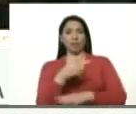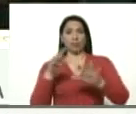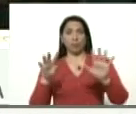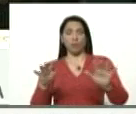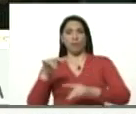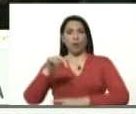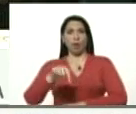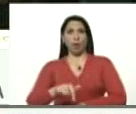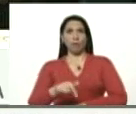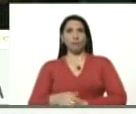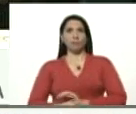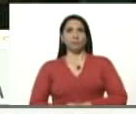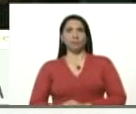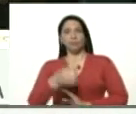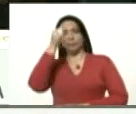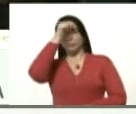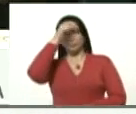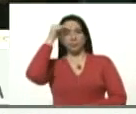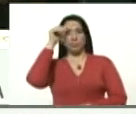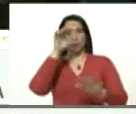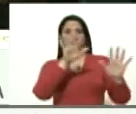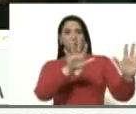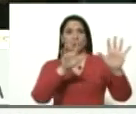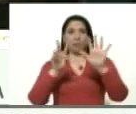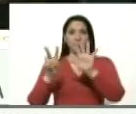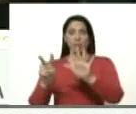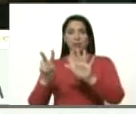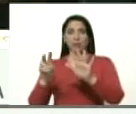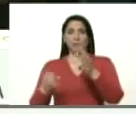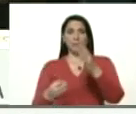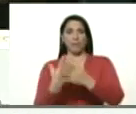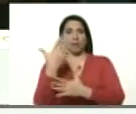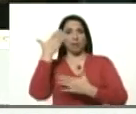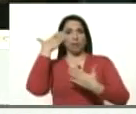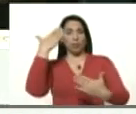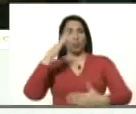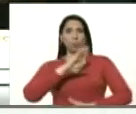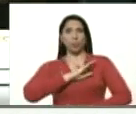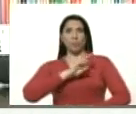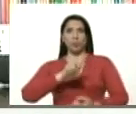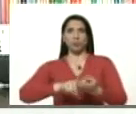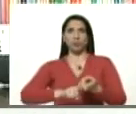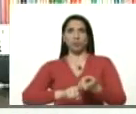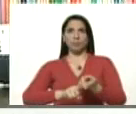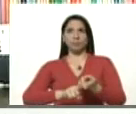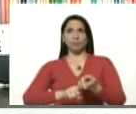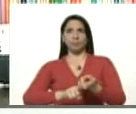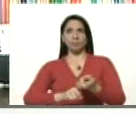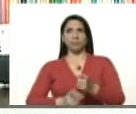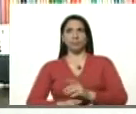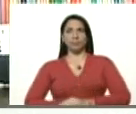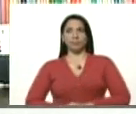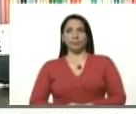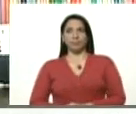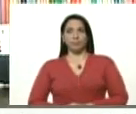Hoy, domingo 17 de mayo. Mi saludo a Cilia, primera